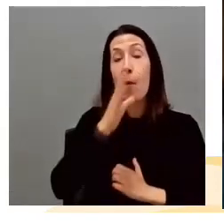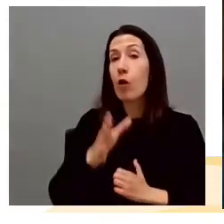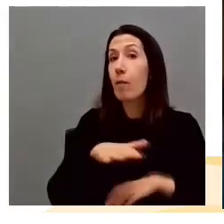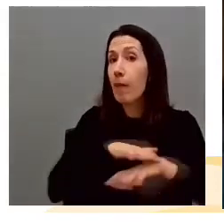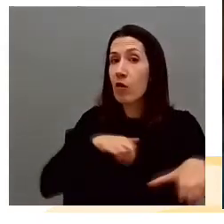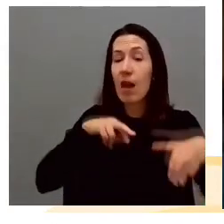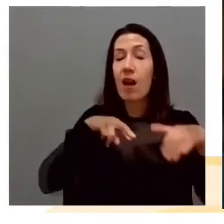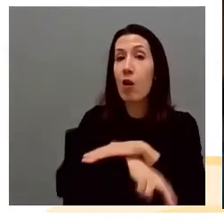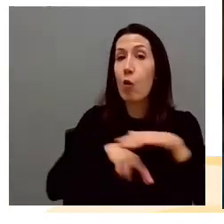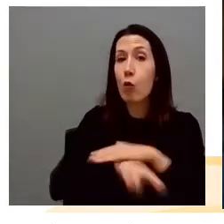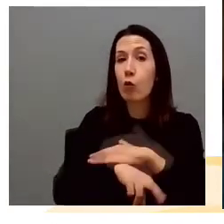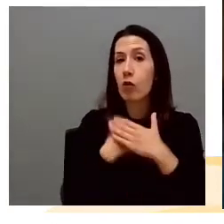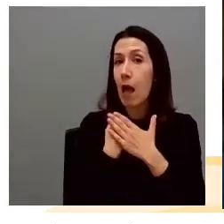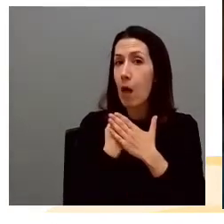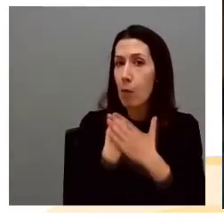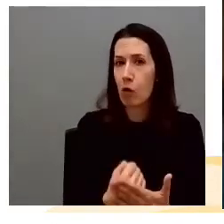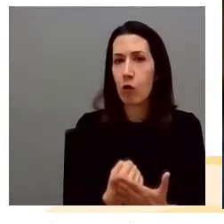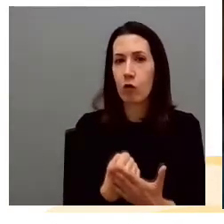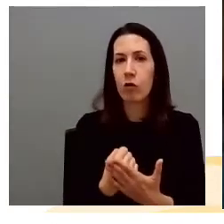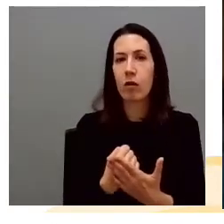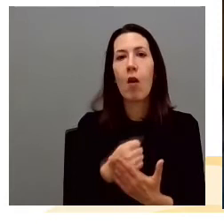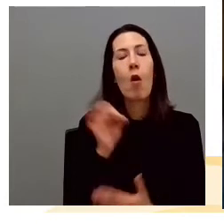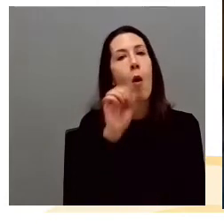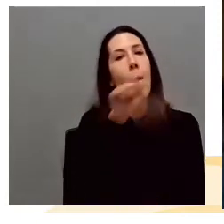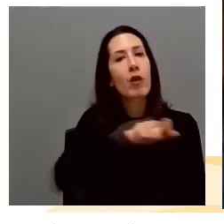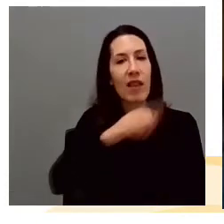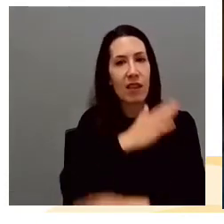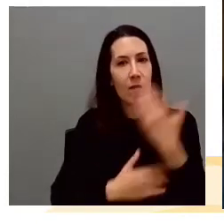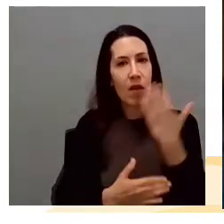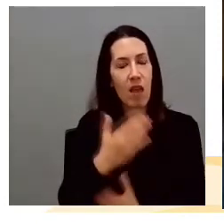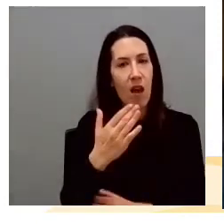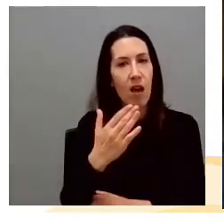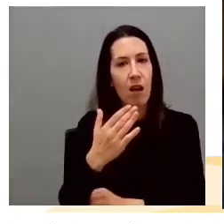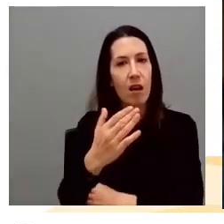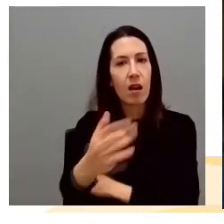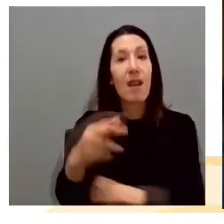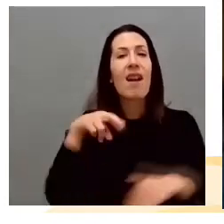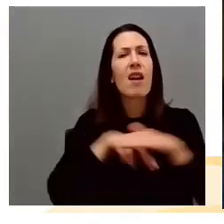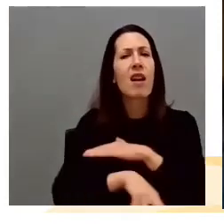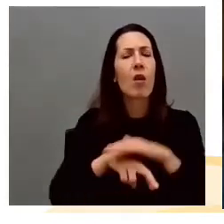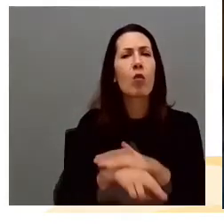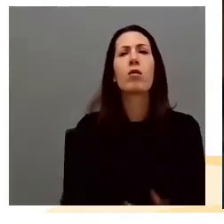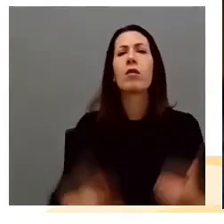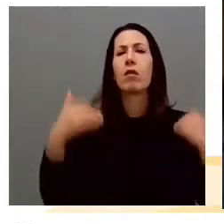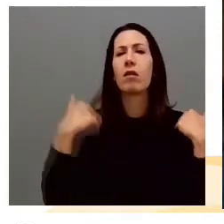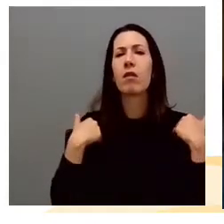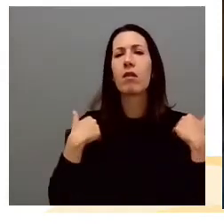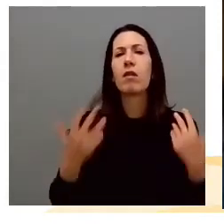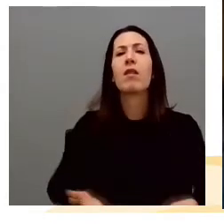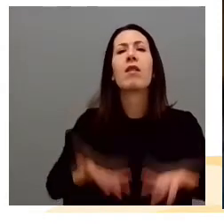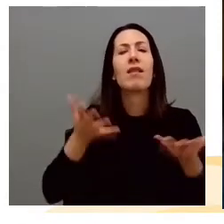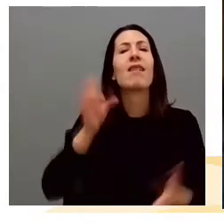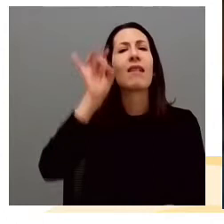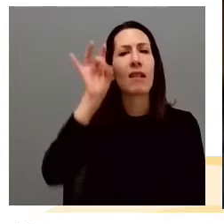recursos, de los apoyos de las personas con discapacidad, los presta el proveedor, son